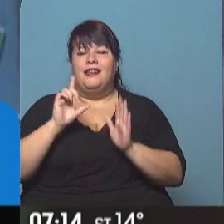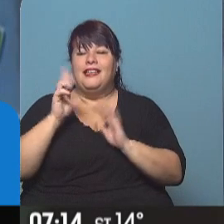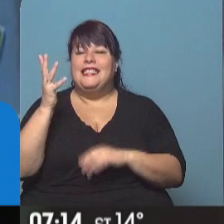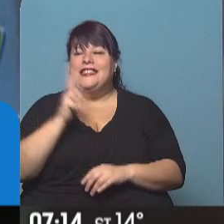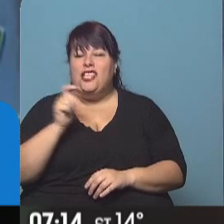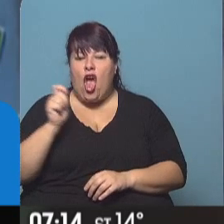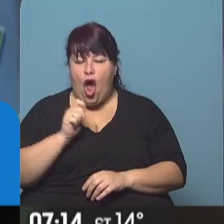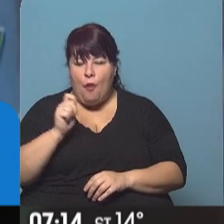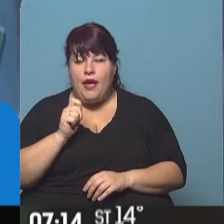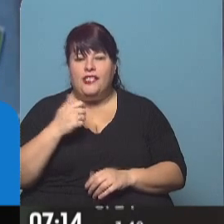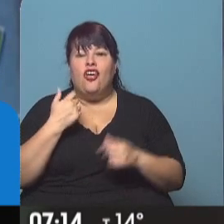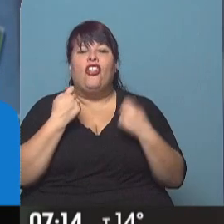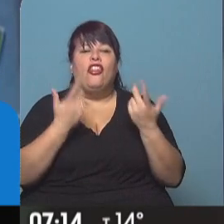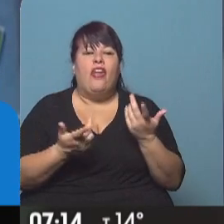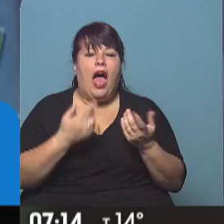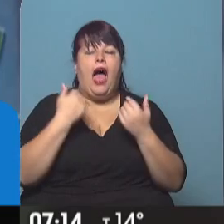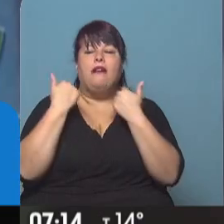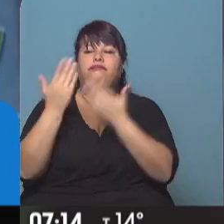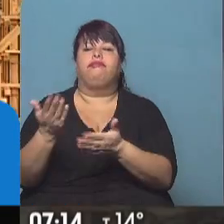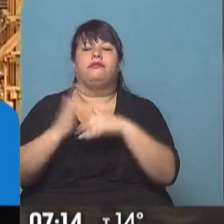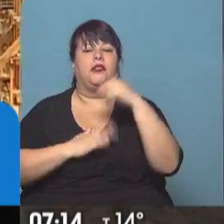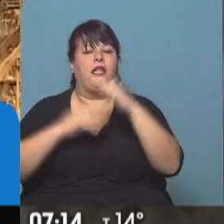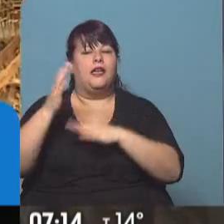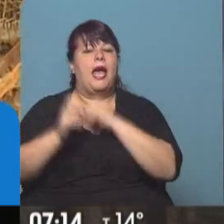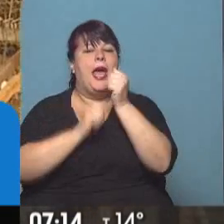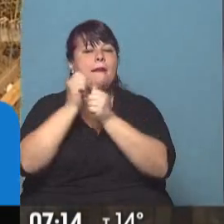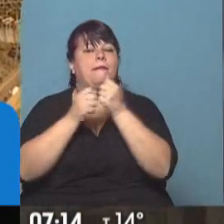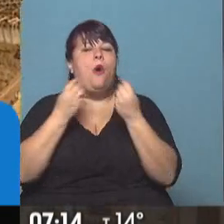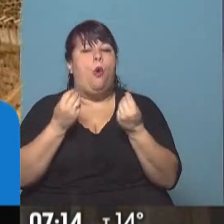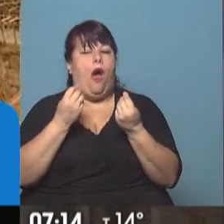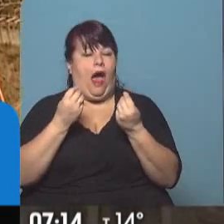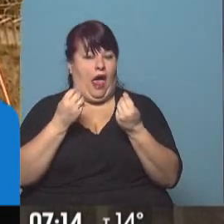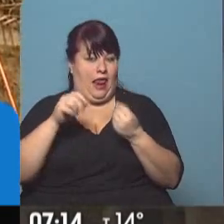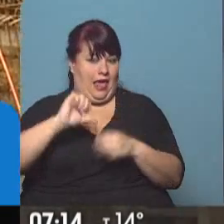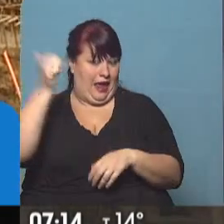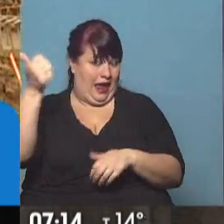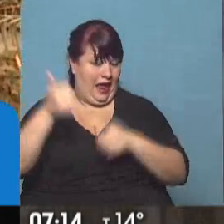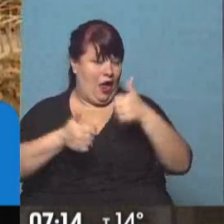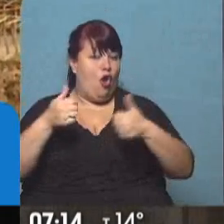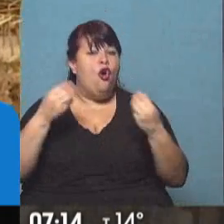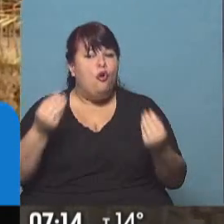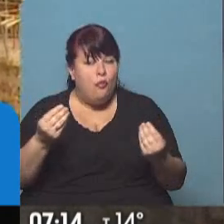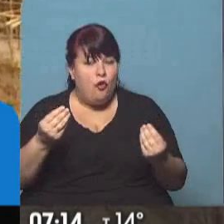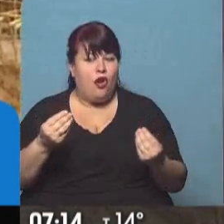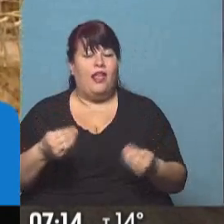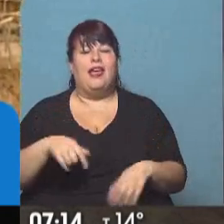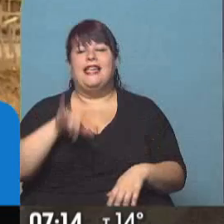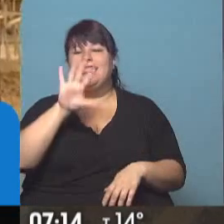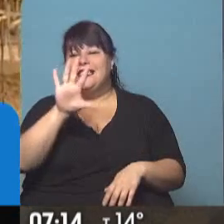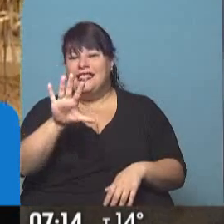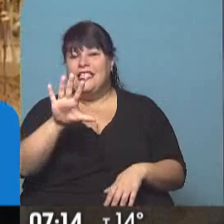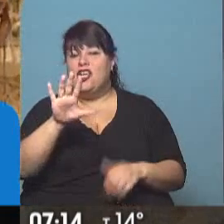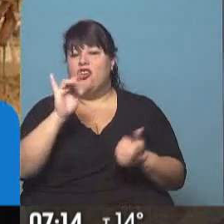meses en otorgar y ne adjudicar a la empresa que gana esta obra porque porque hubo cinco